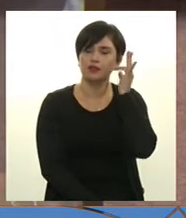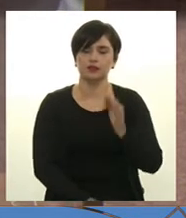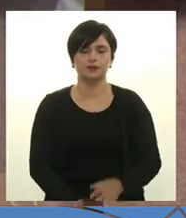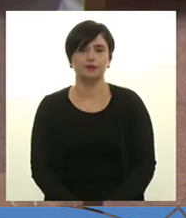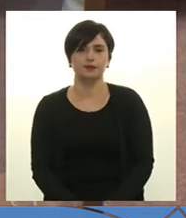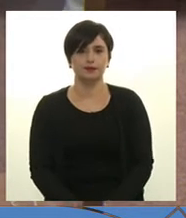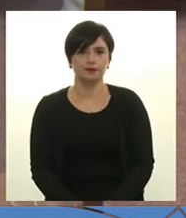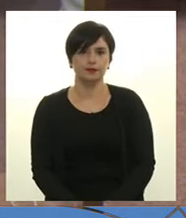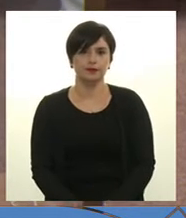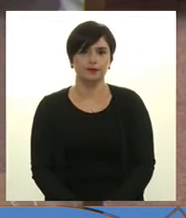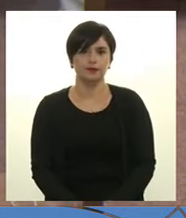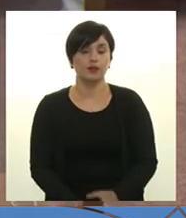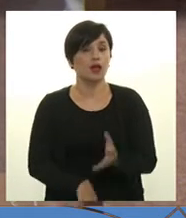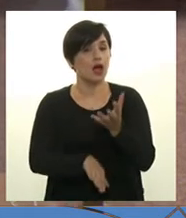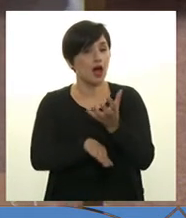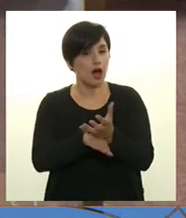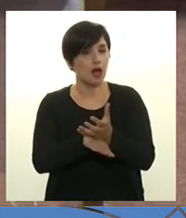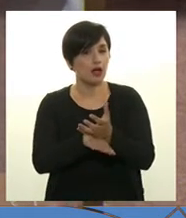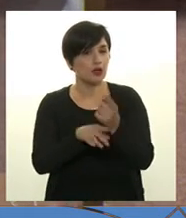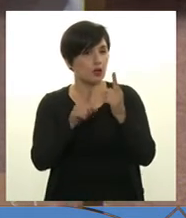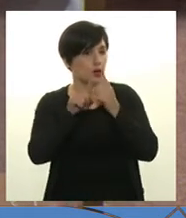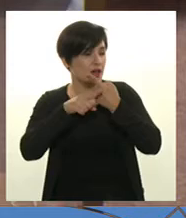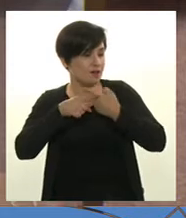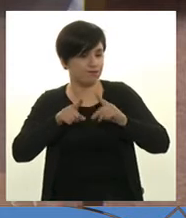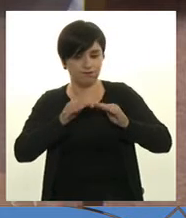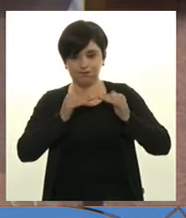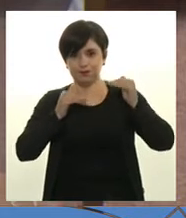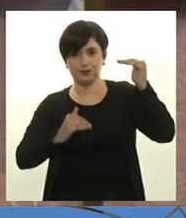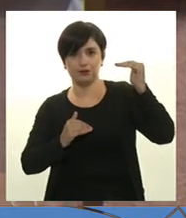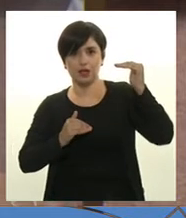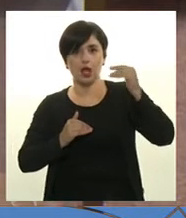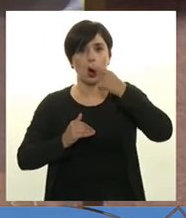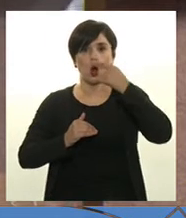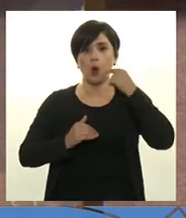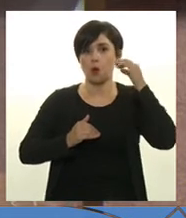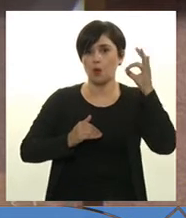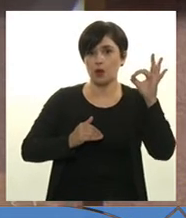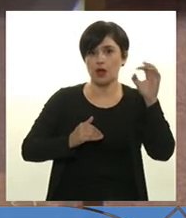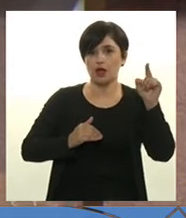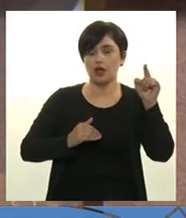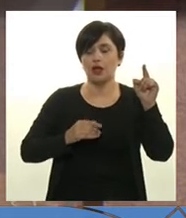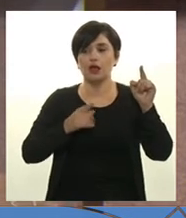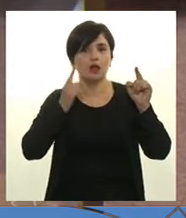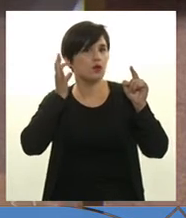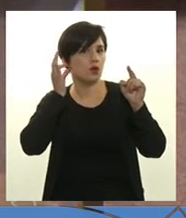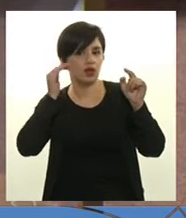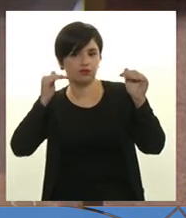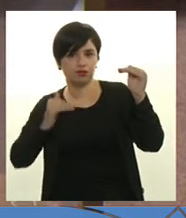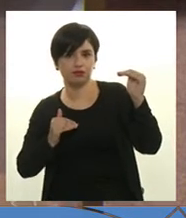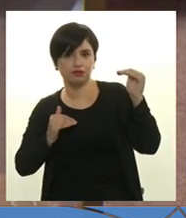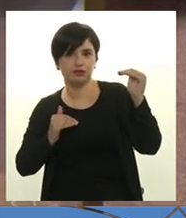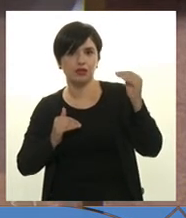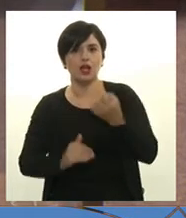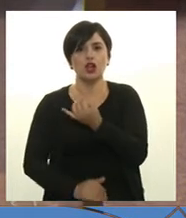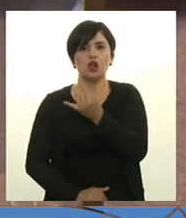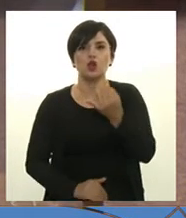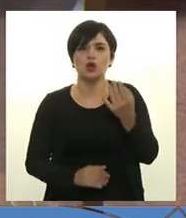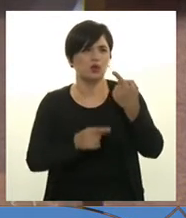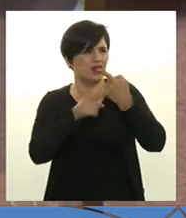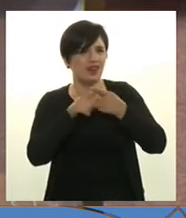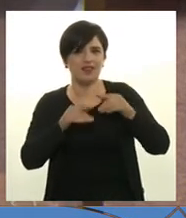presidenta existe una brecha laboral entre hombres y mujeres que nos novedad los numeros pre pandemia avisaban de la profunda